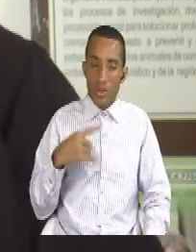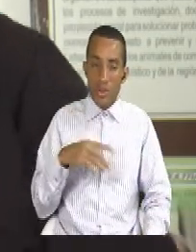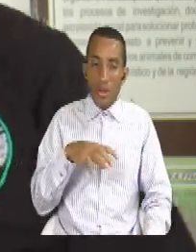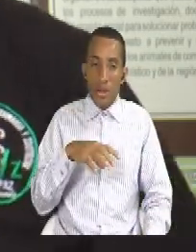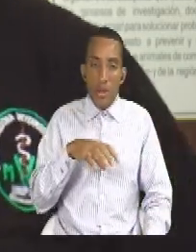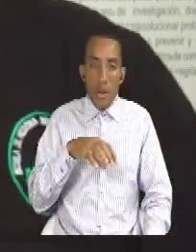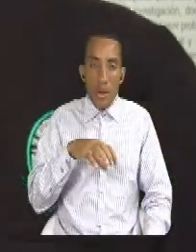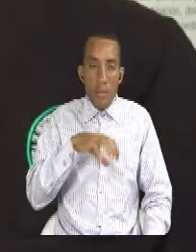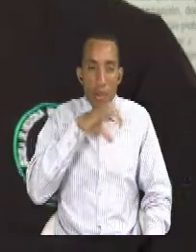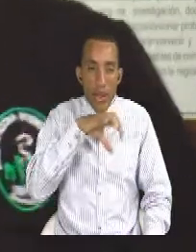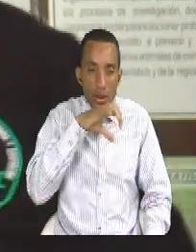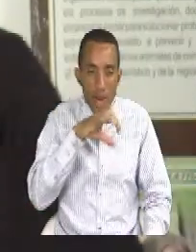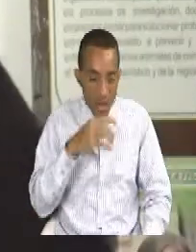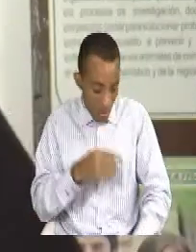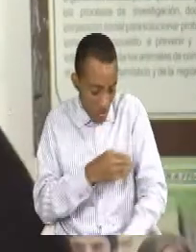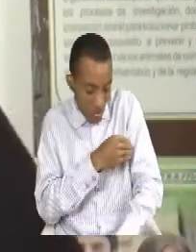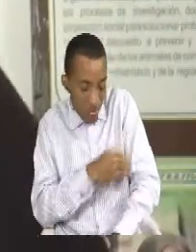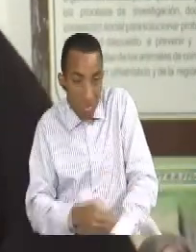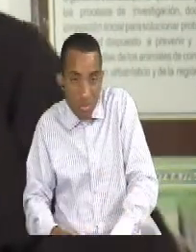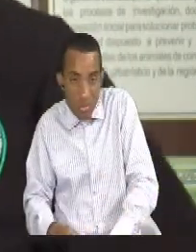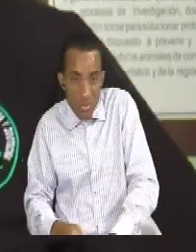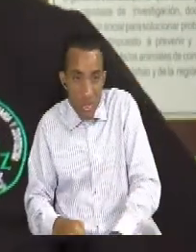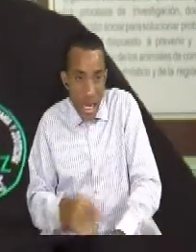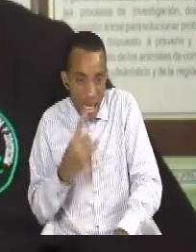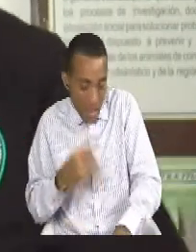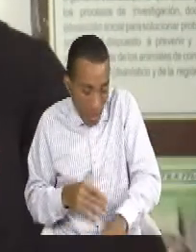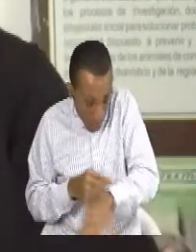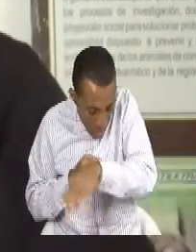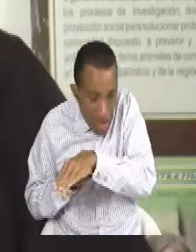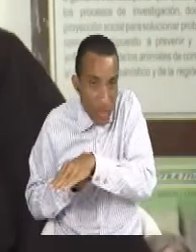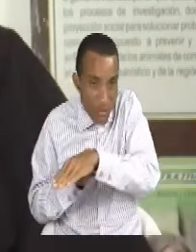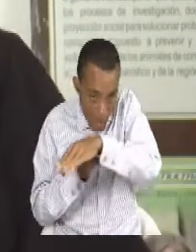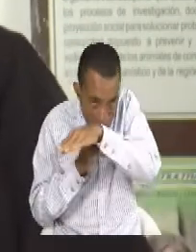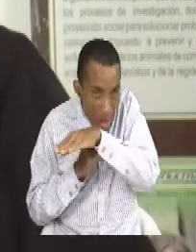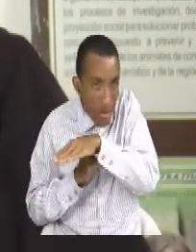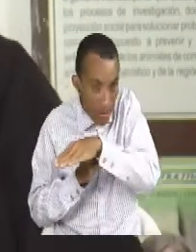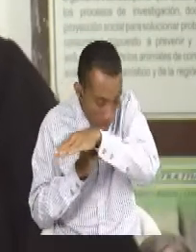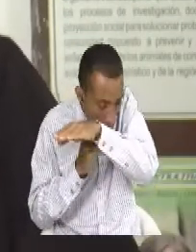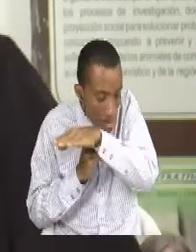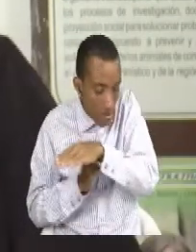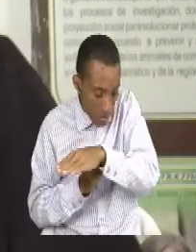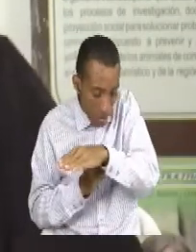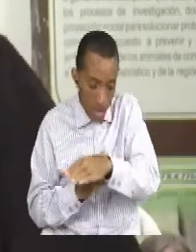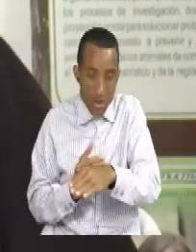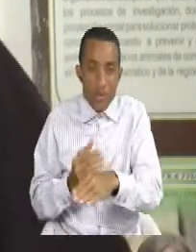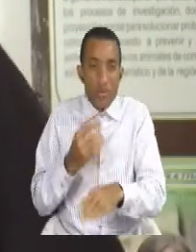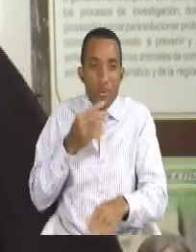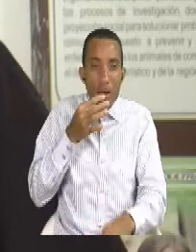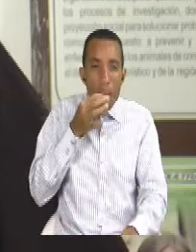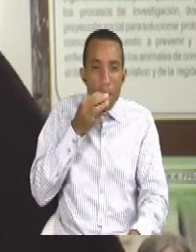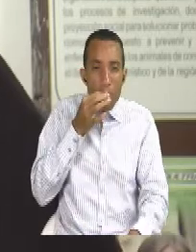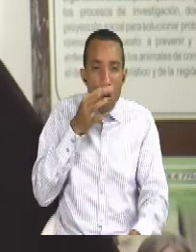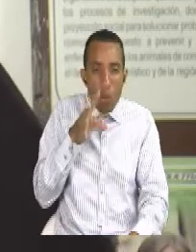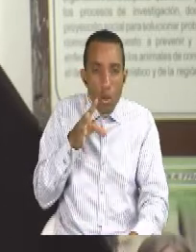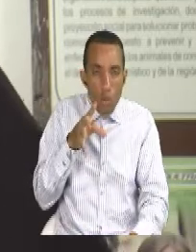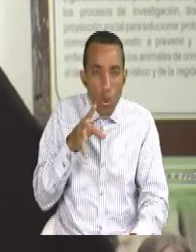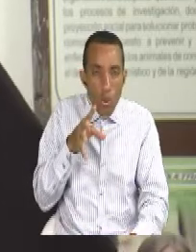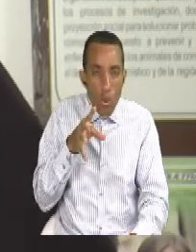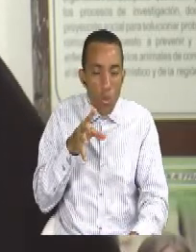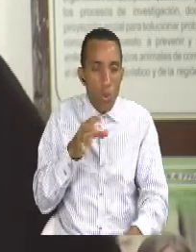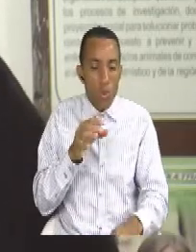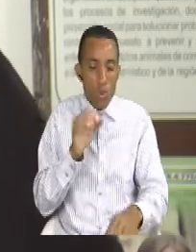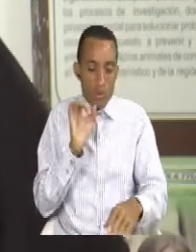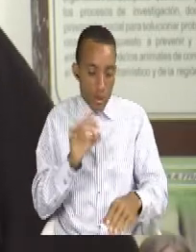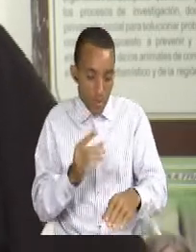no. Entonces, yo les debo decir que la saliva pues es una sustancia que tiene muchos